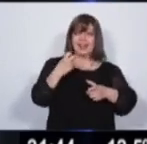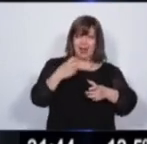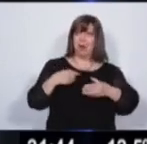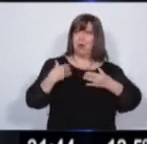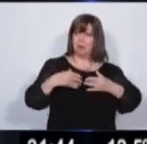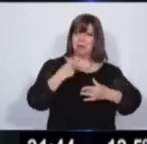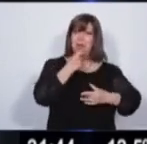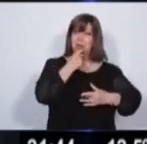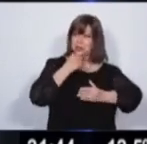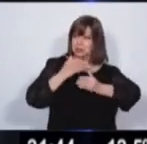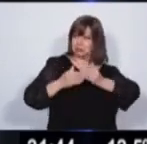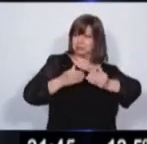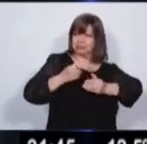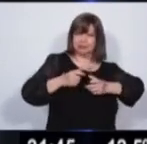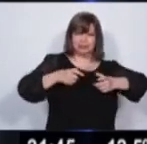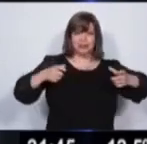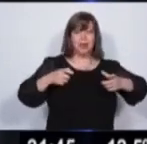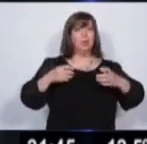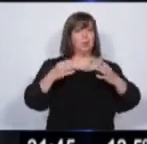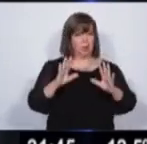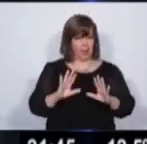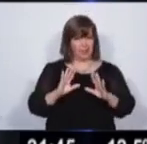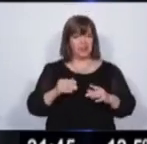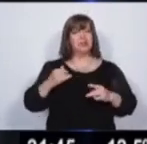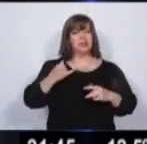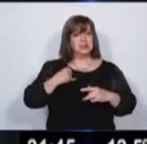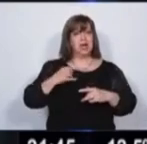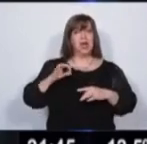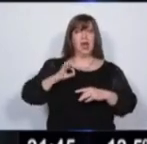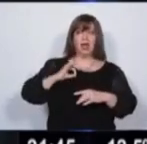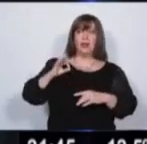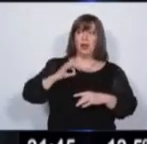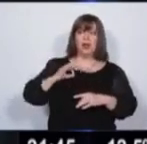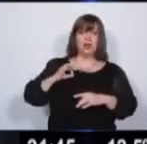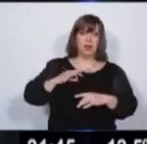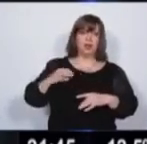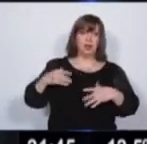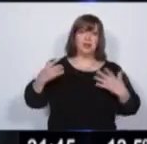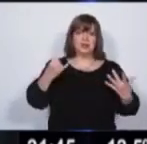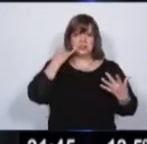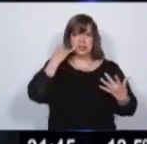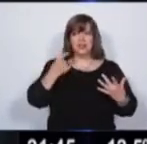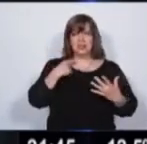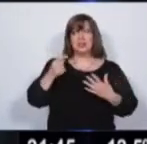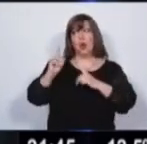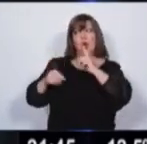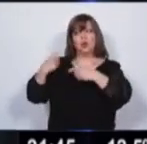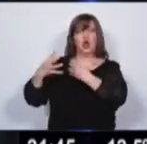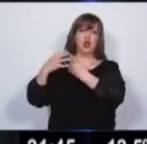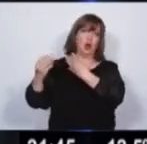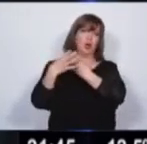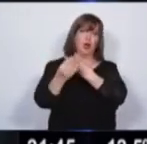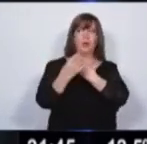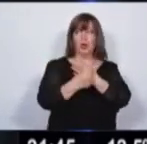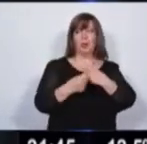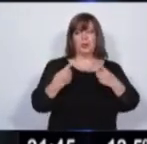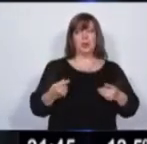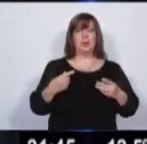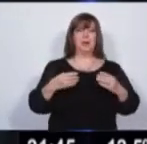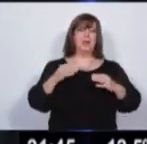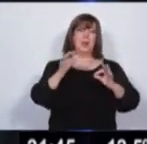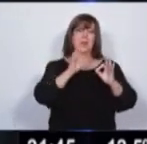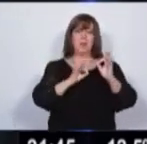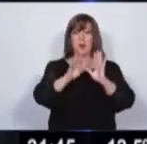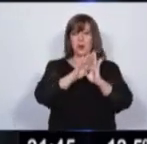la producción y obviamente lo que venimos llevando muchos años y obviamente que son muchos los que están copiando el programa de viviendas